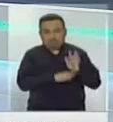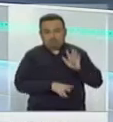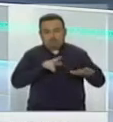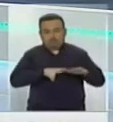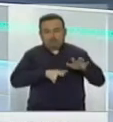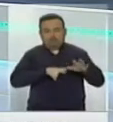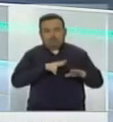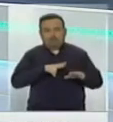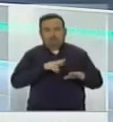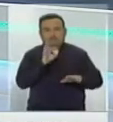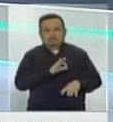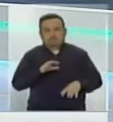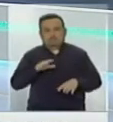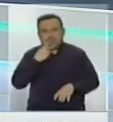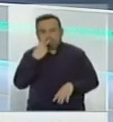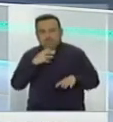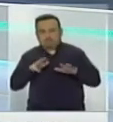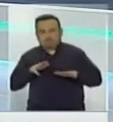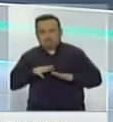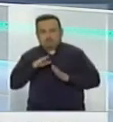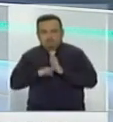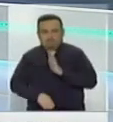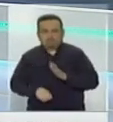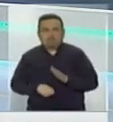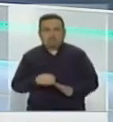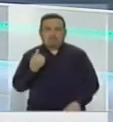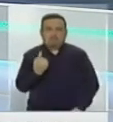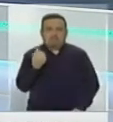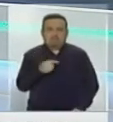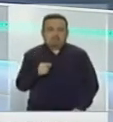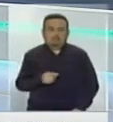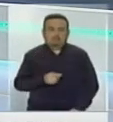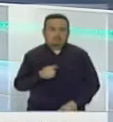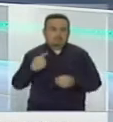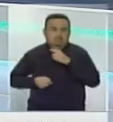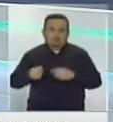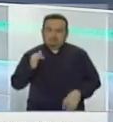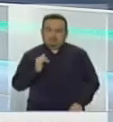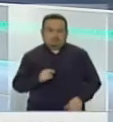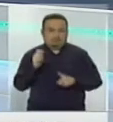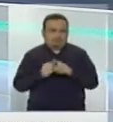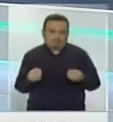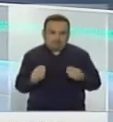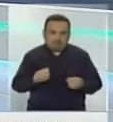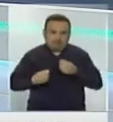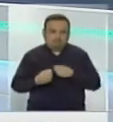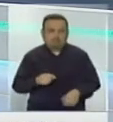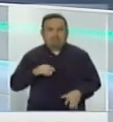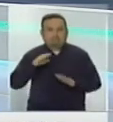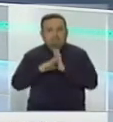un 18%, en noviembre una caída de un 19%, diciembre, que históricamente ha sido un mes muy bueno para el